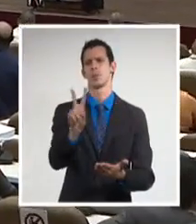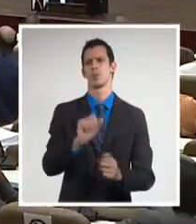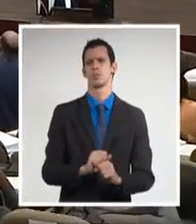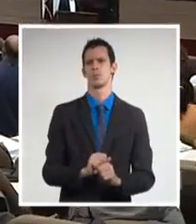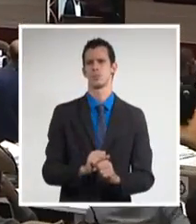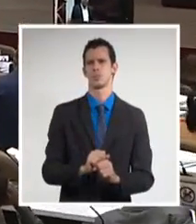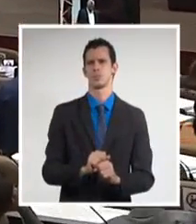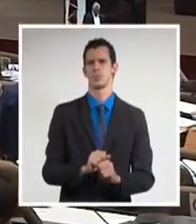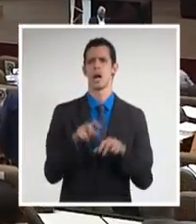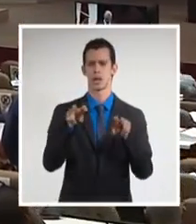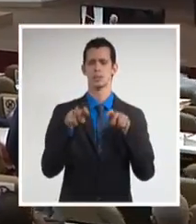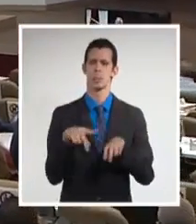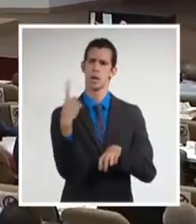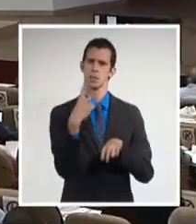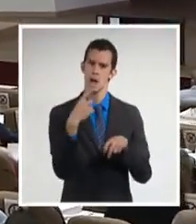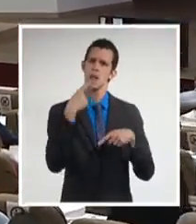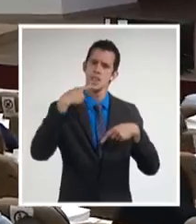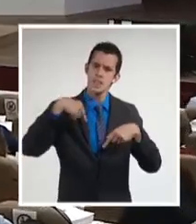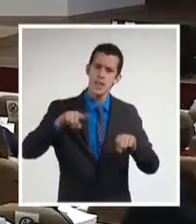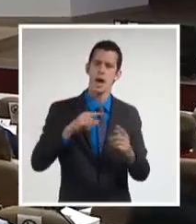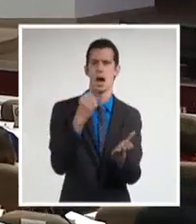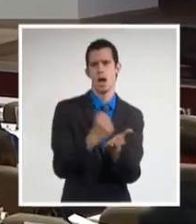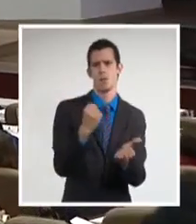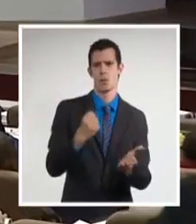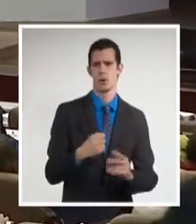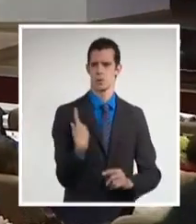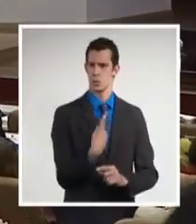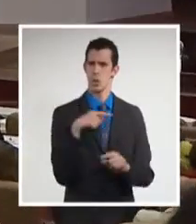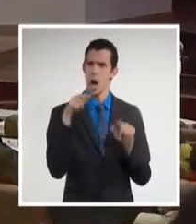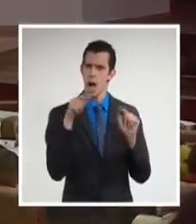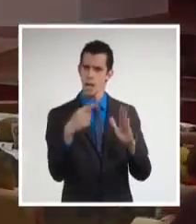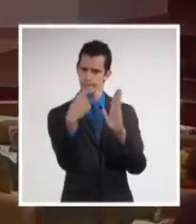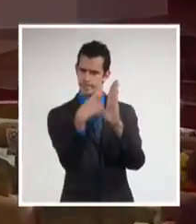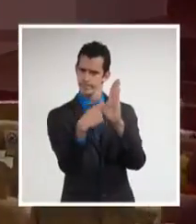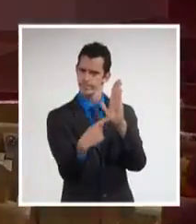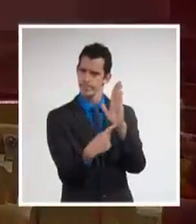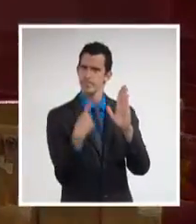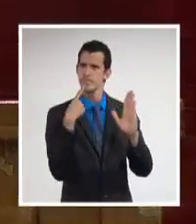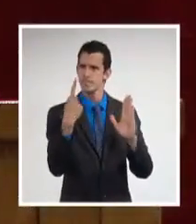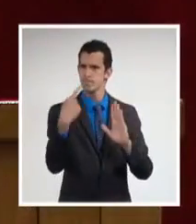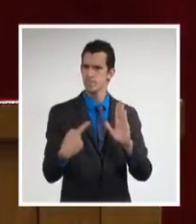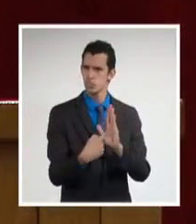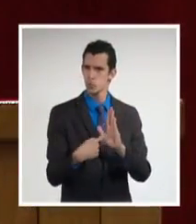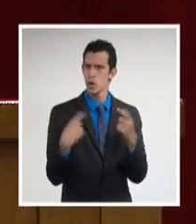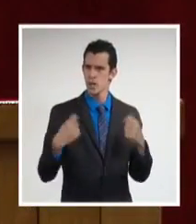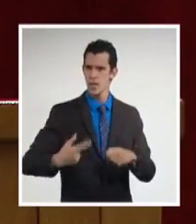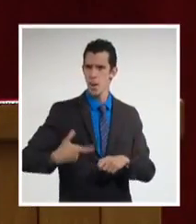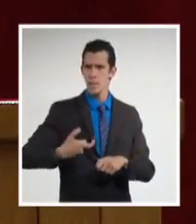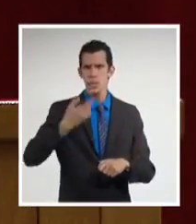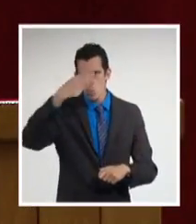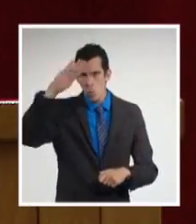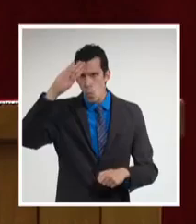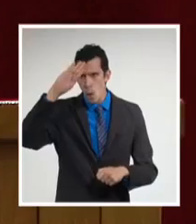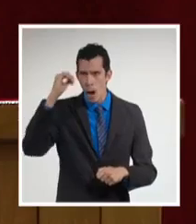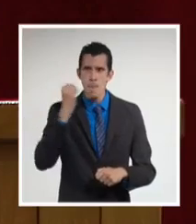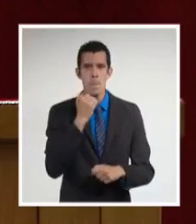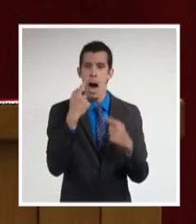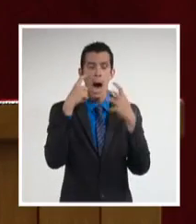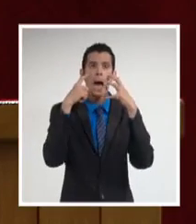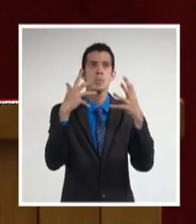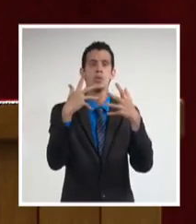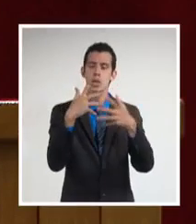Nacional, se proyectan medidas para recuperar gradualmente el papel del peso cubano como centro del sistema financiero y para avanzar